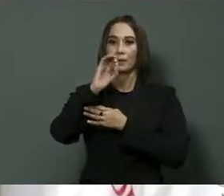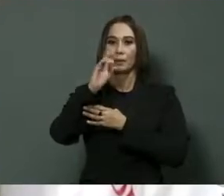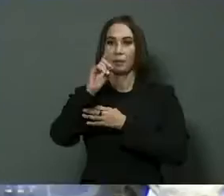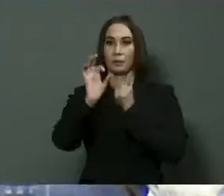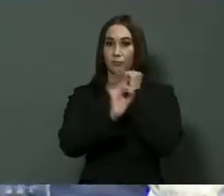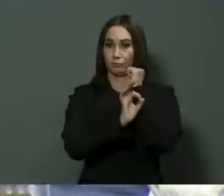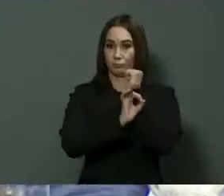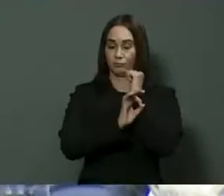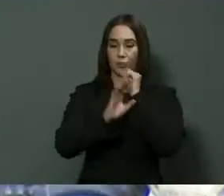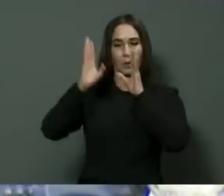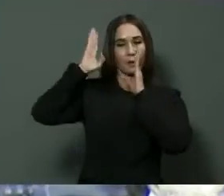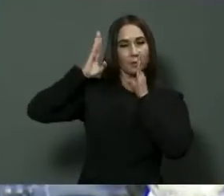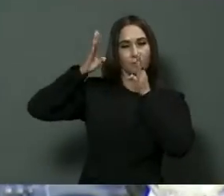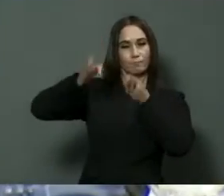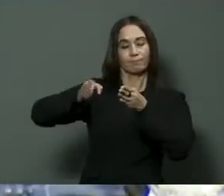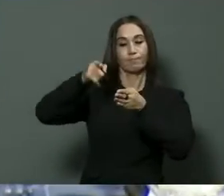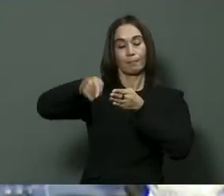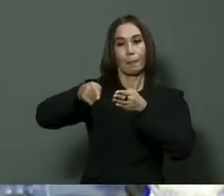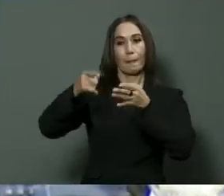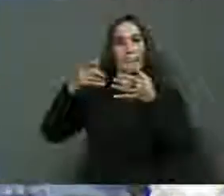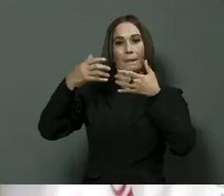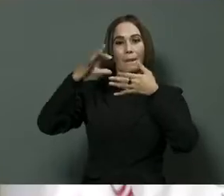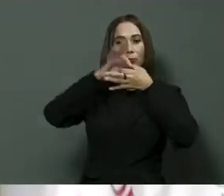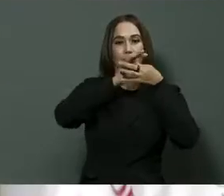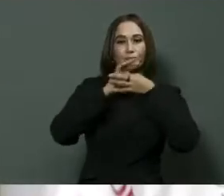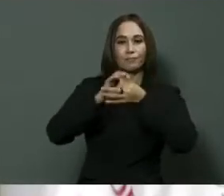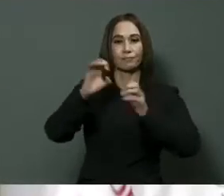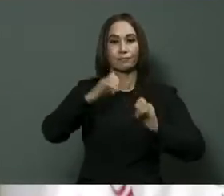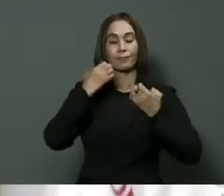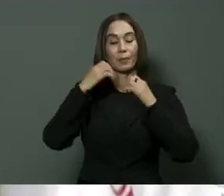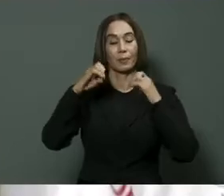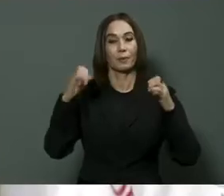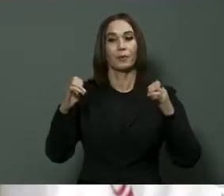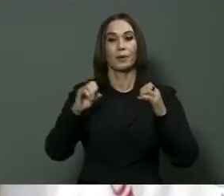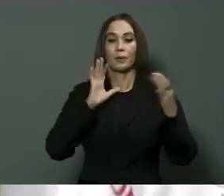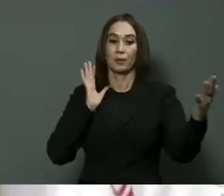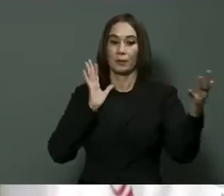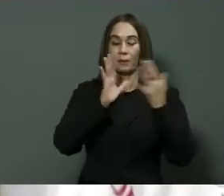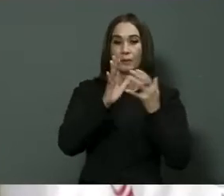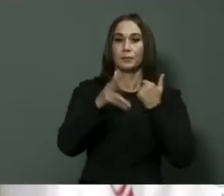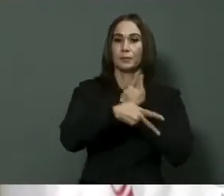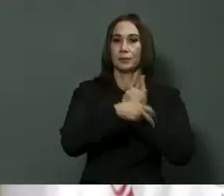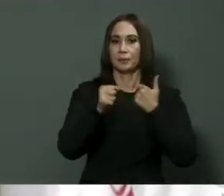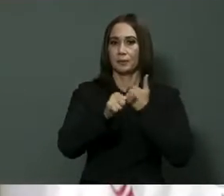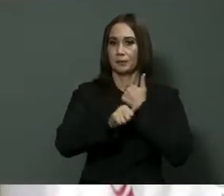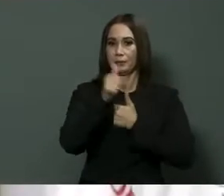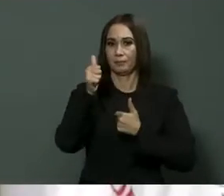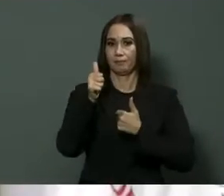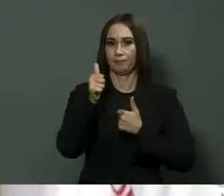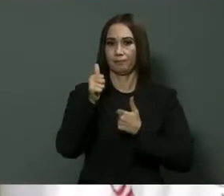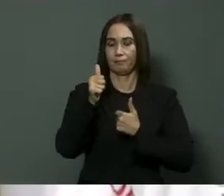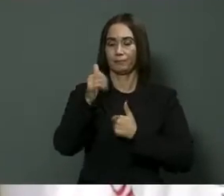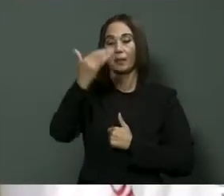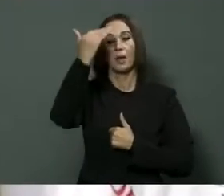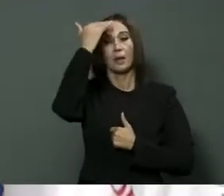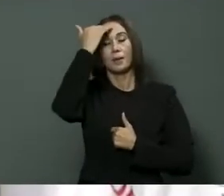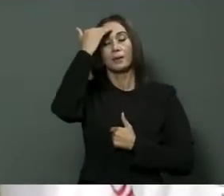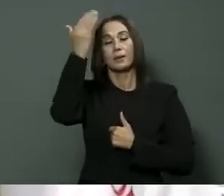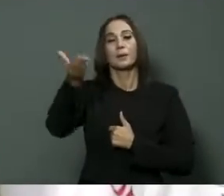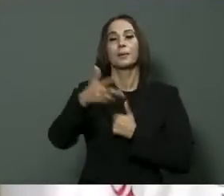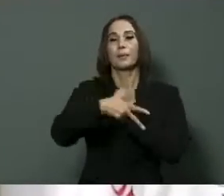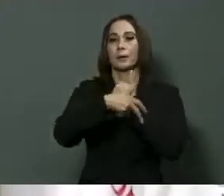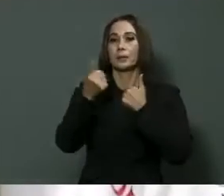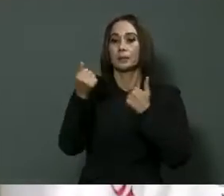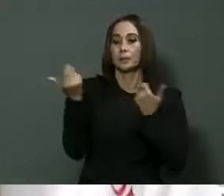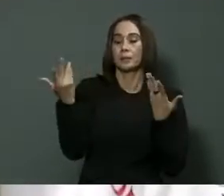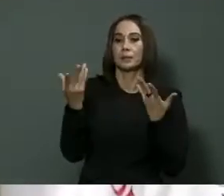la atención que han prestado, aunando esfuerzos en la lucha contra este mal. Sabemos que la